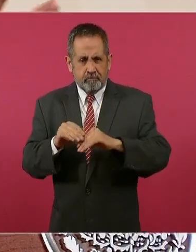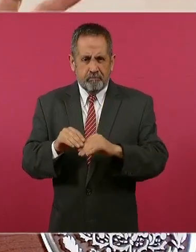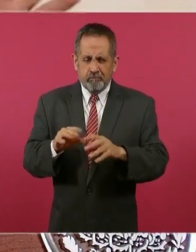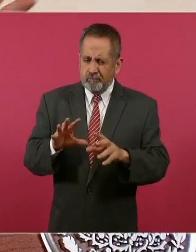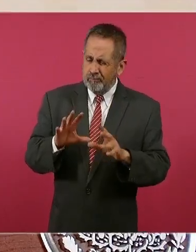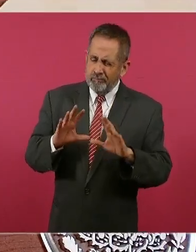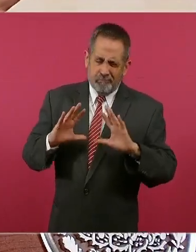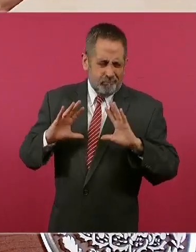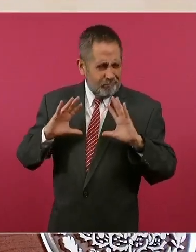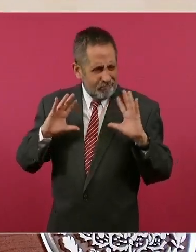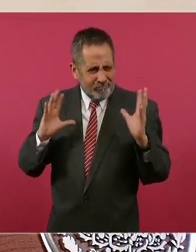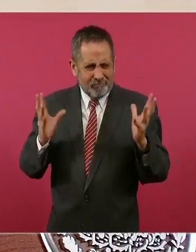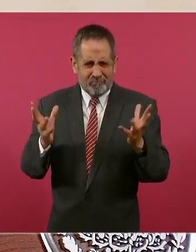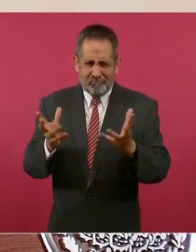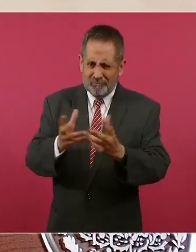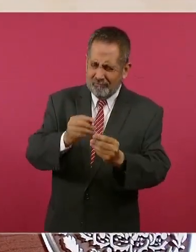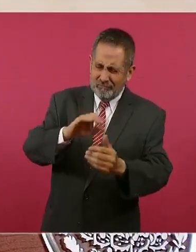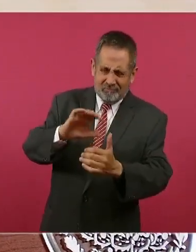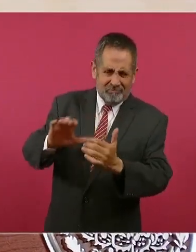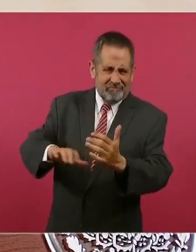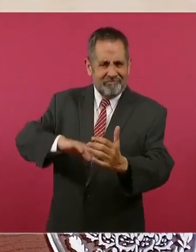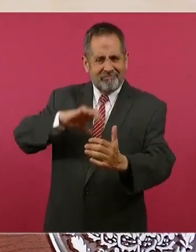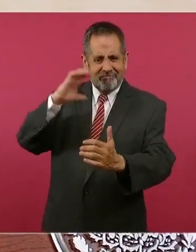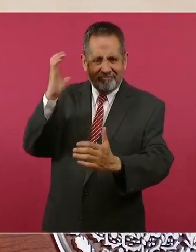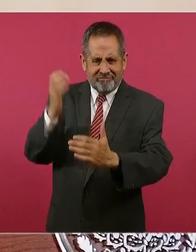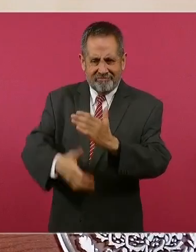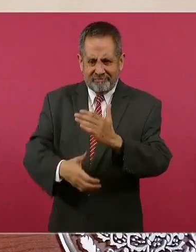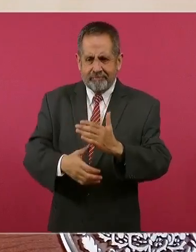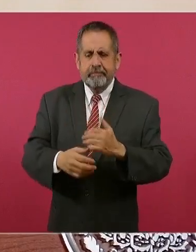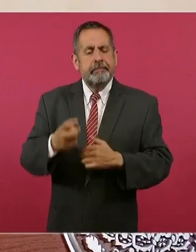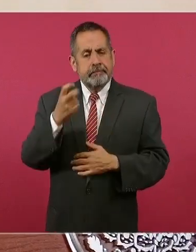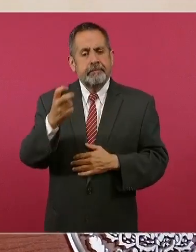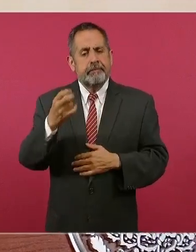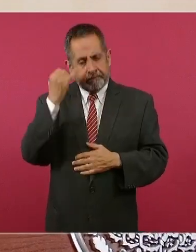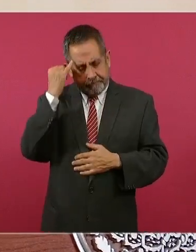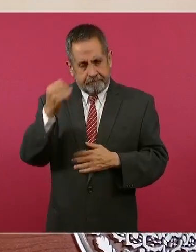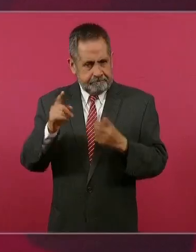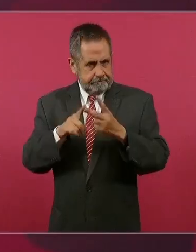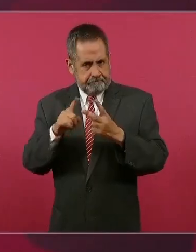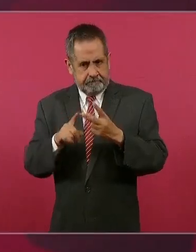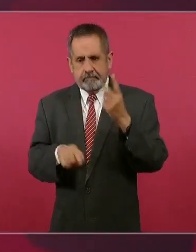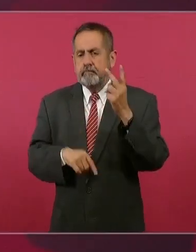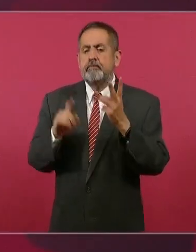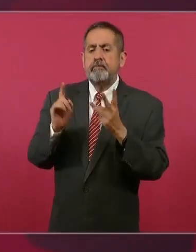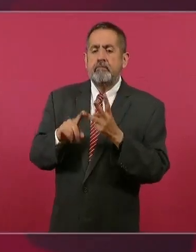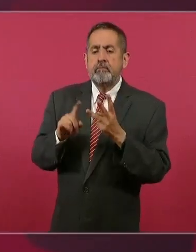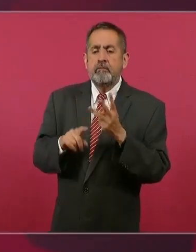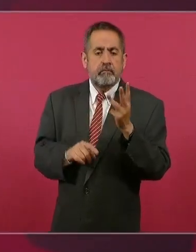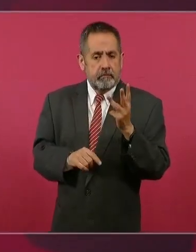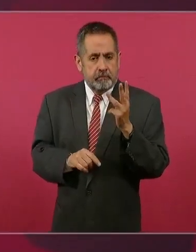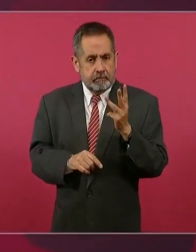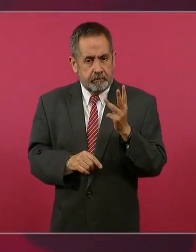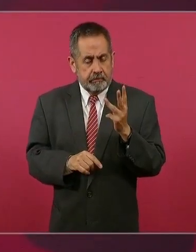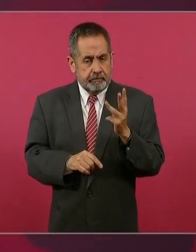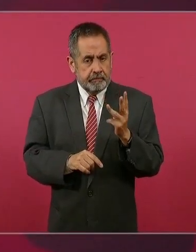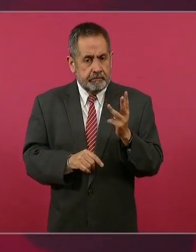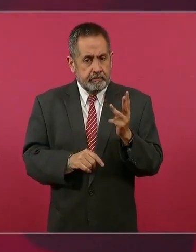terminar todo lo que tenemos en proceso. Eso es lo segundo. Y lo